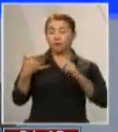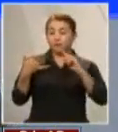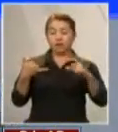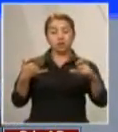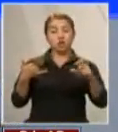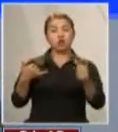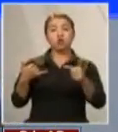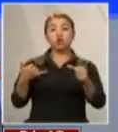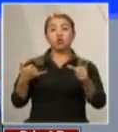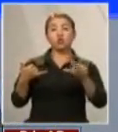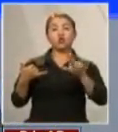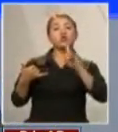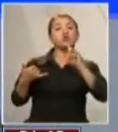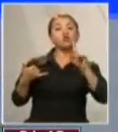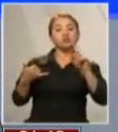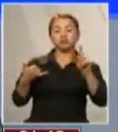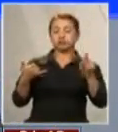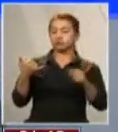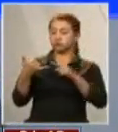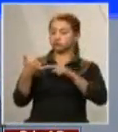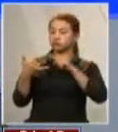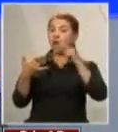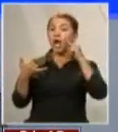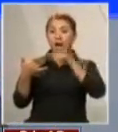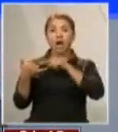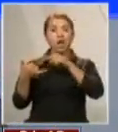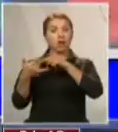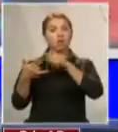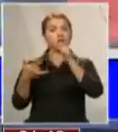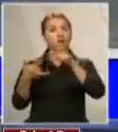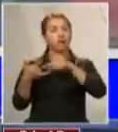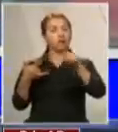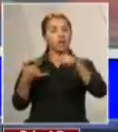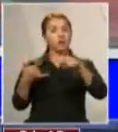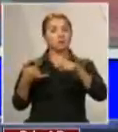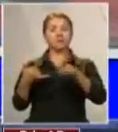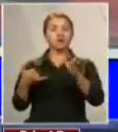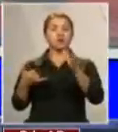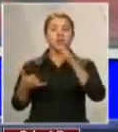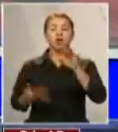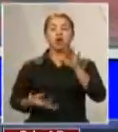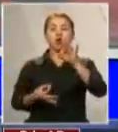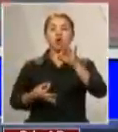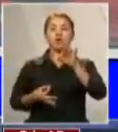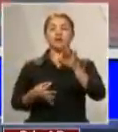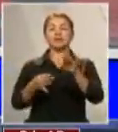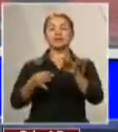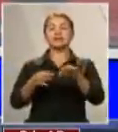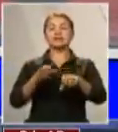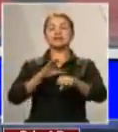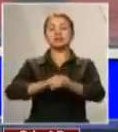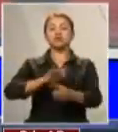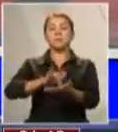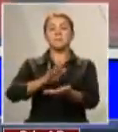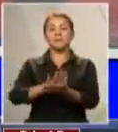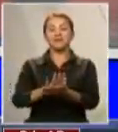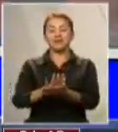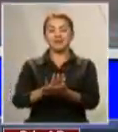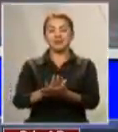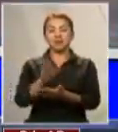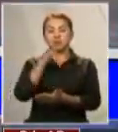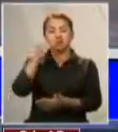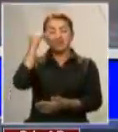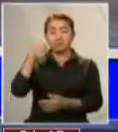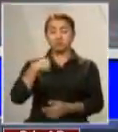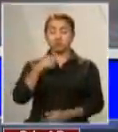si ese RUT está asociado a una orden de detención pendiente. Pero como no andamos con la orden de detención pendiente puesta, entonces nadie puede saber si tengo una orden de